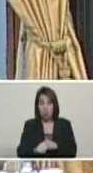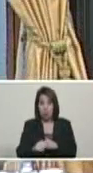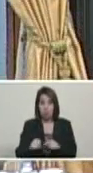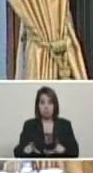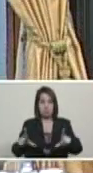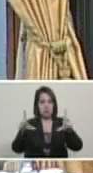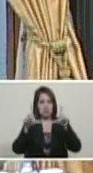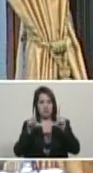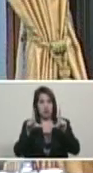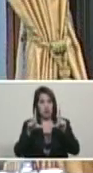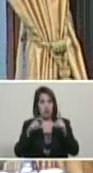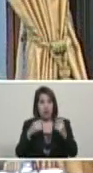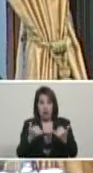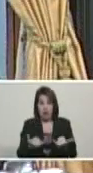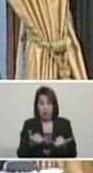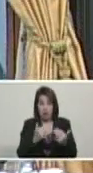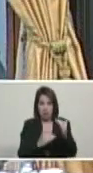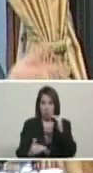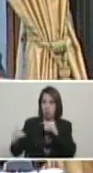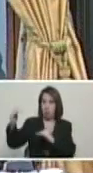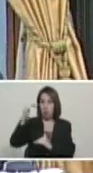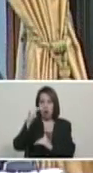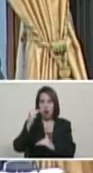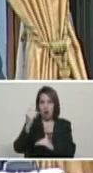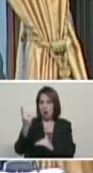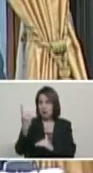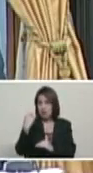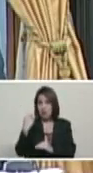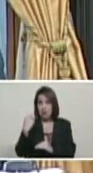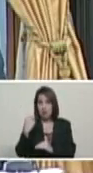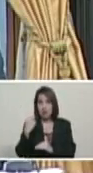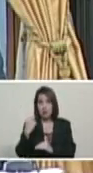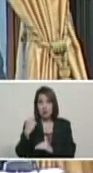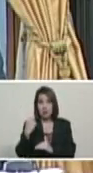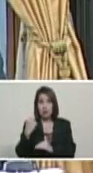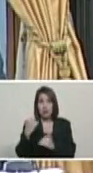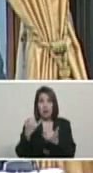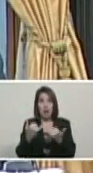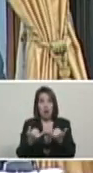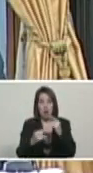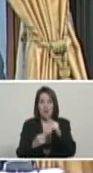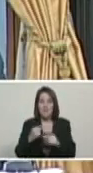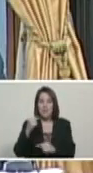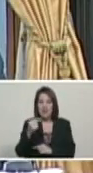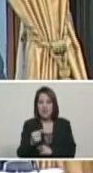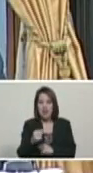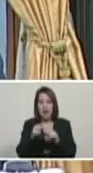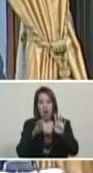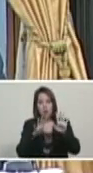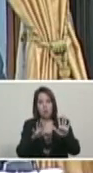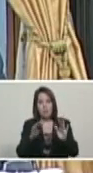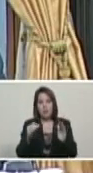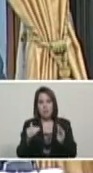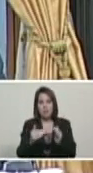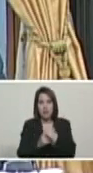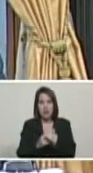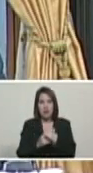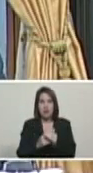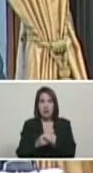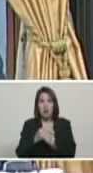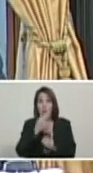que usted compró, compatriota, en 3.600 ayer, le va a valer mañana viernes 9.000